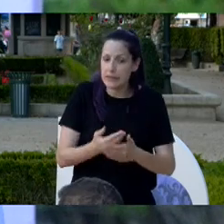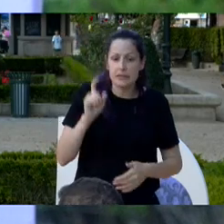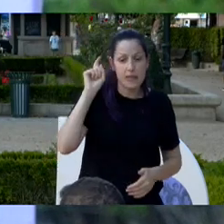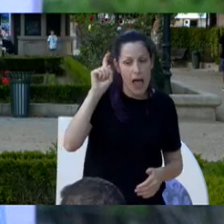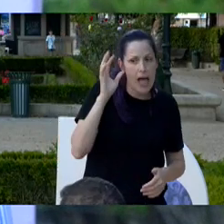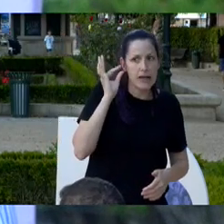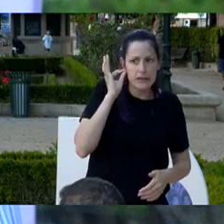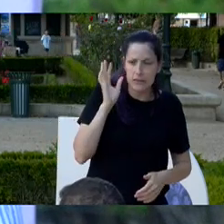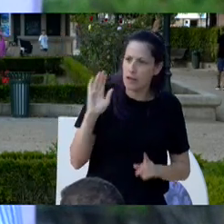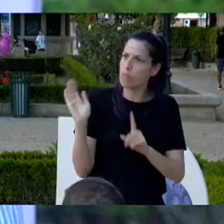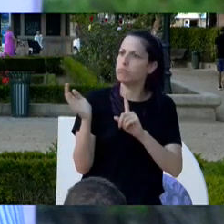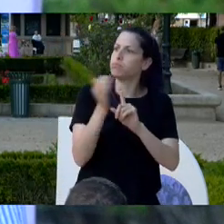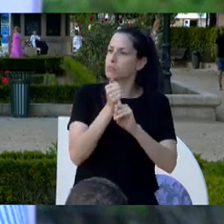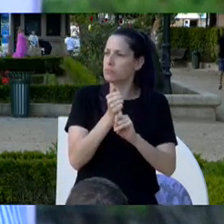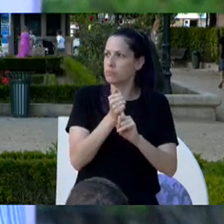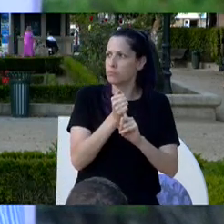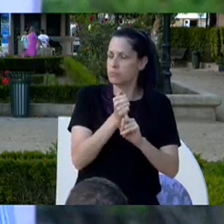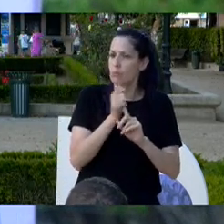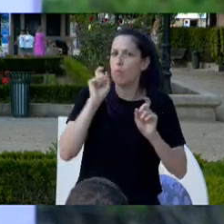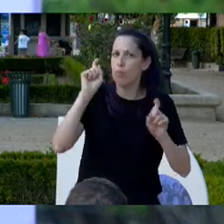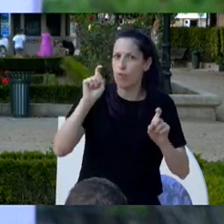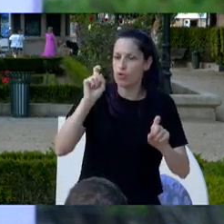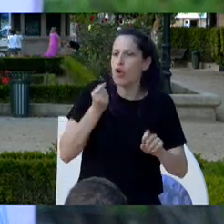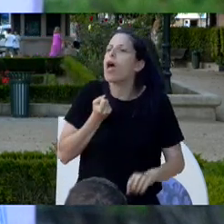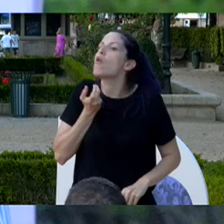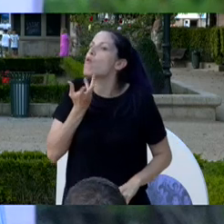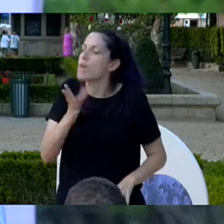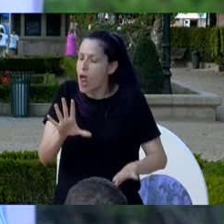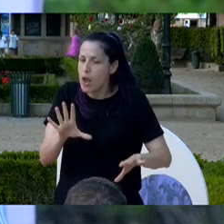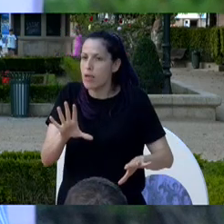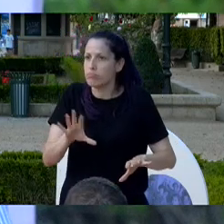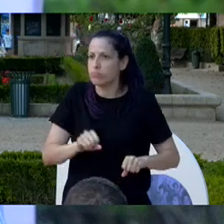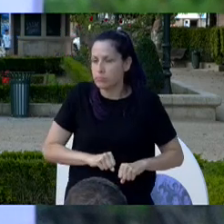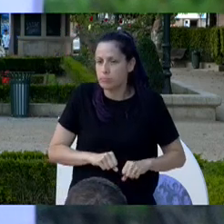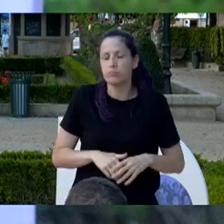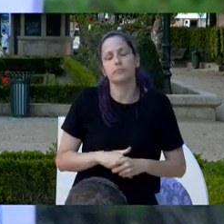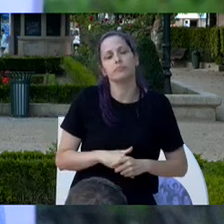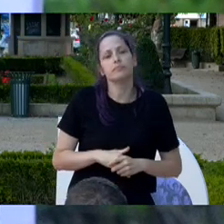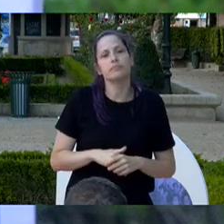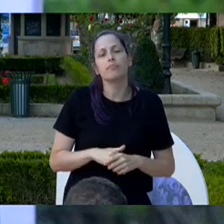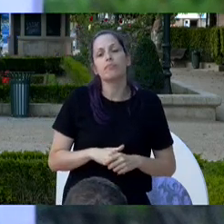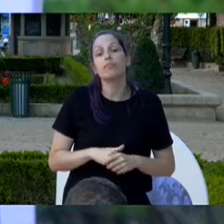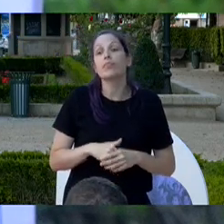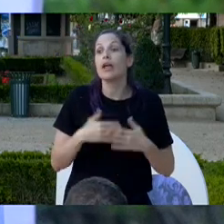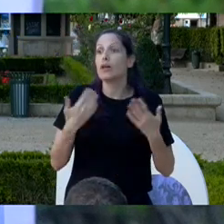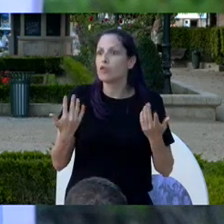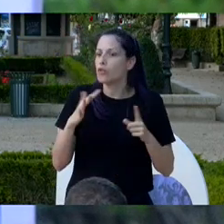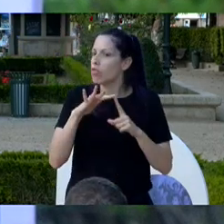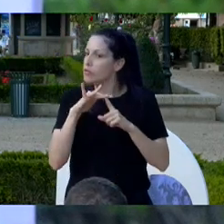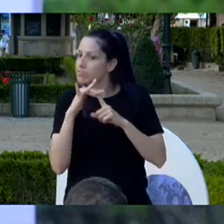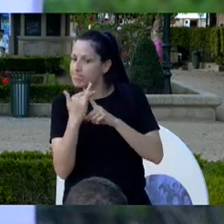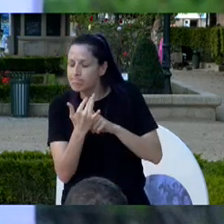das 4 ou 5 profesoras numerarias que admiten por escola. Bueno, pois en aquelas circunstancias deciden